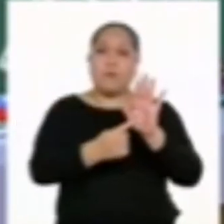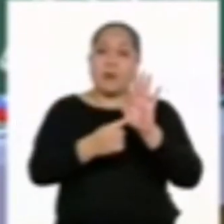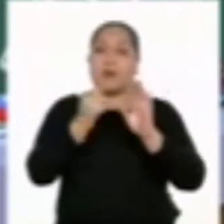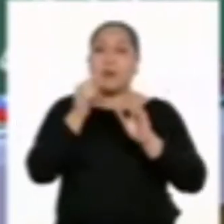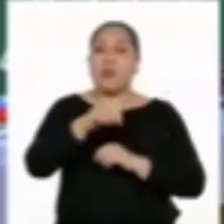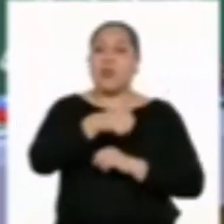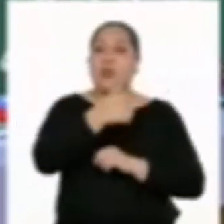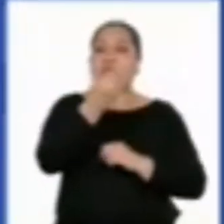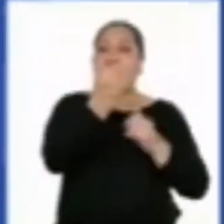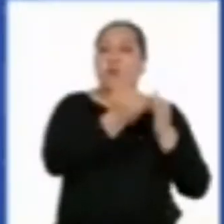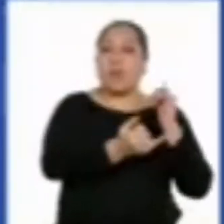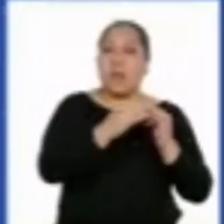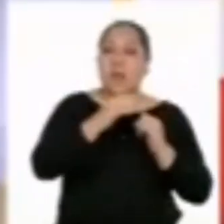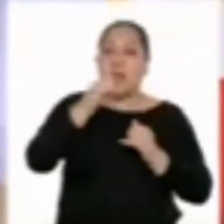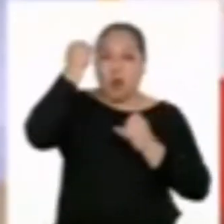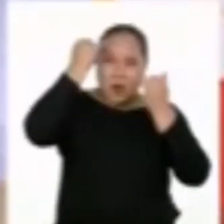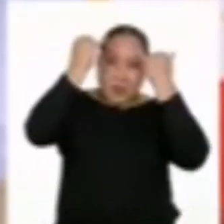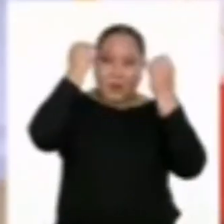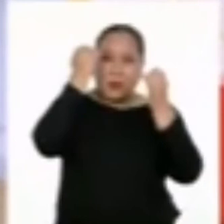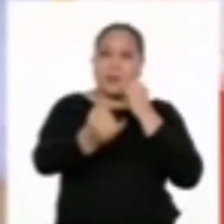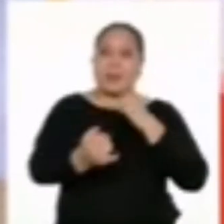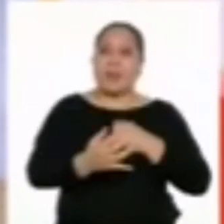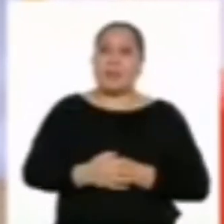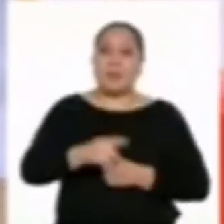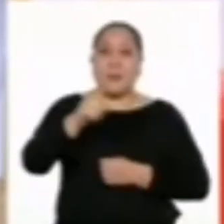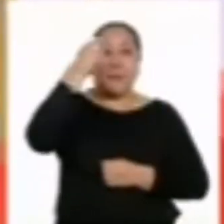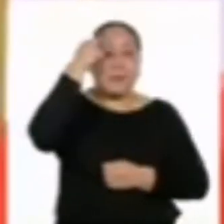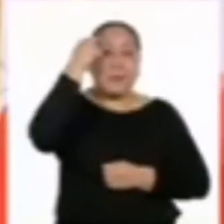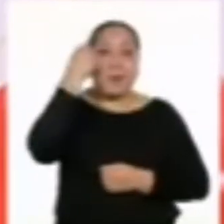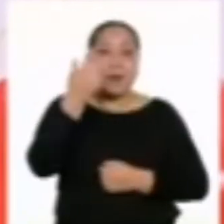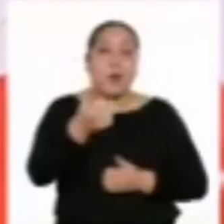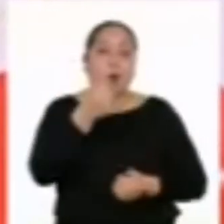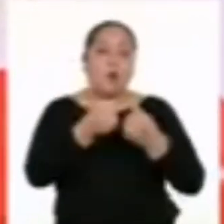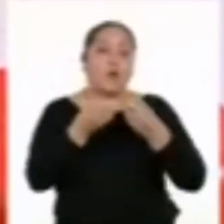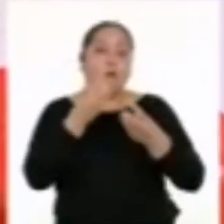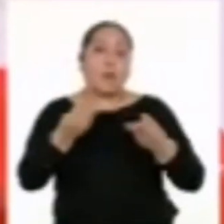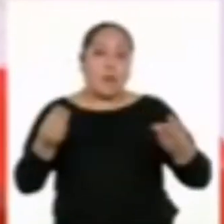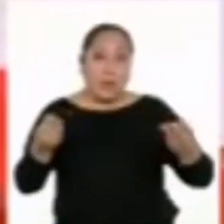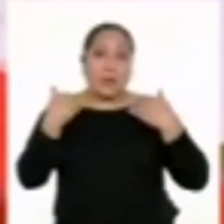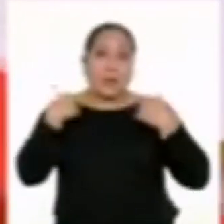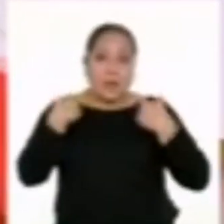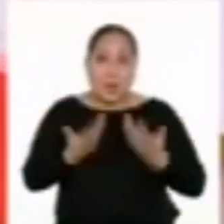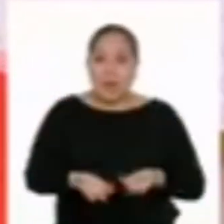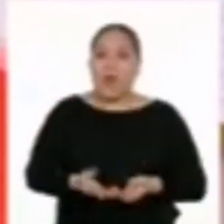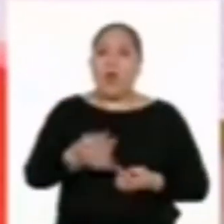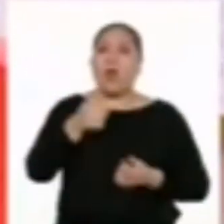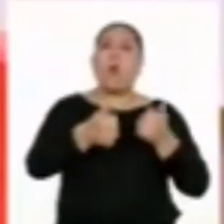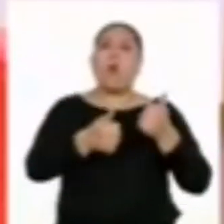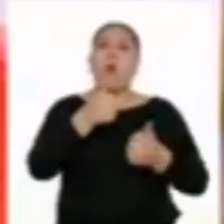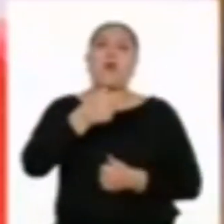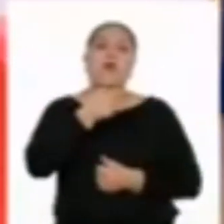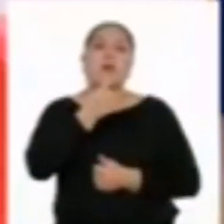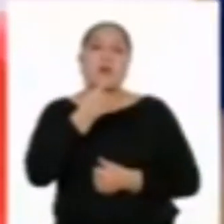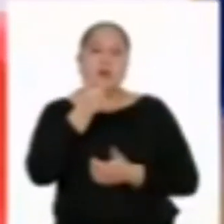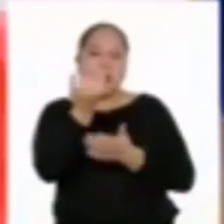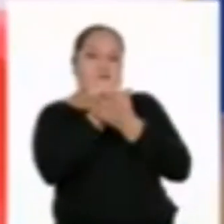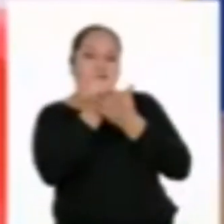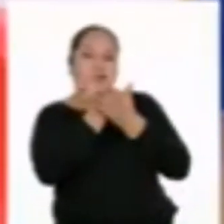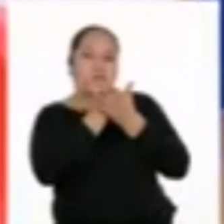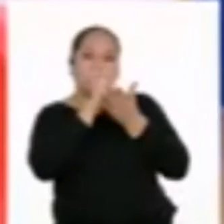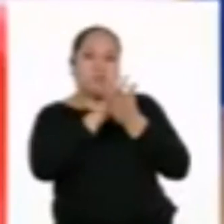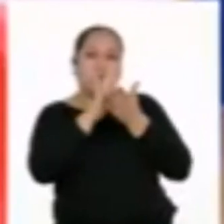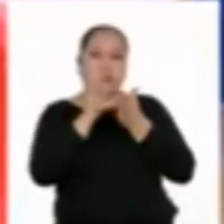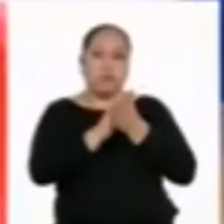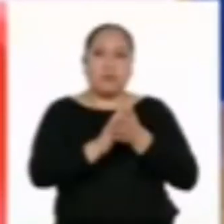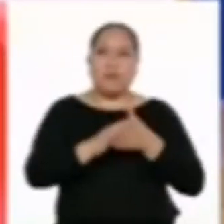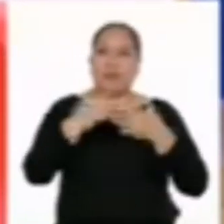final con nuestras conclusiones. Vayan pensando qué materiales tienen y cómo les gustaría que sea su diseño para que